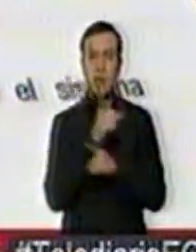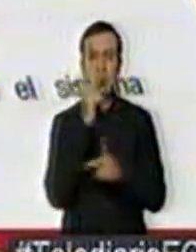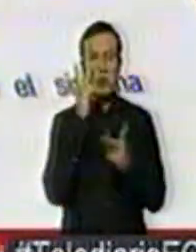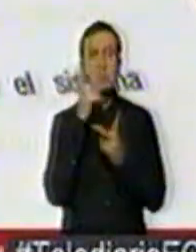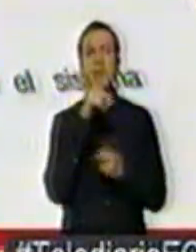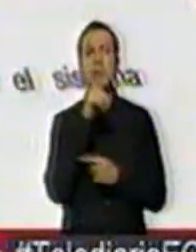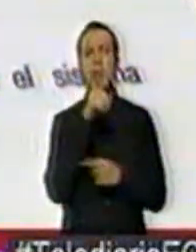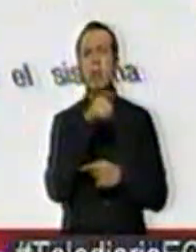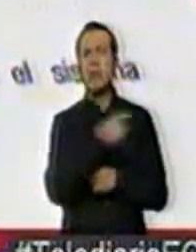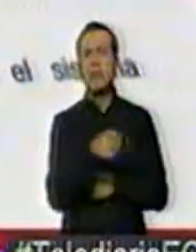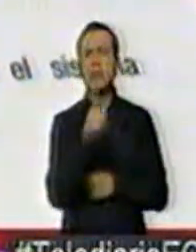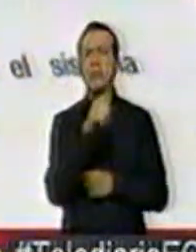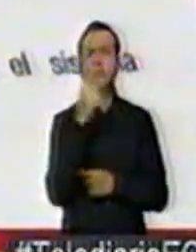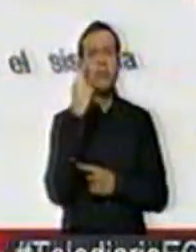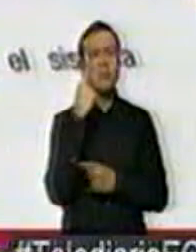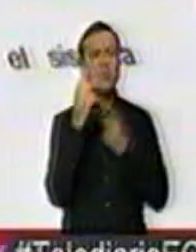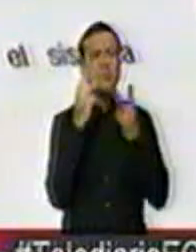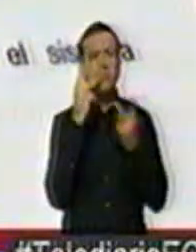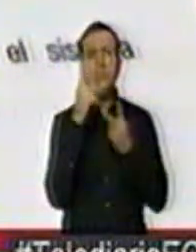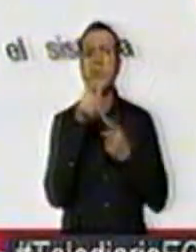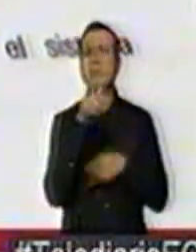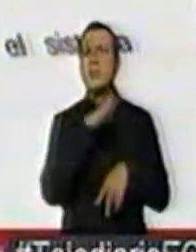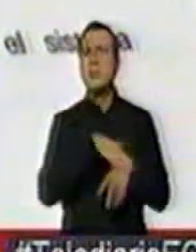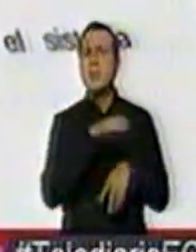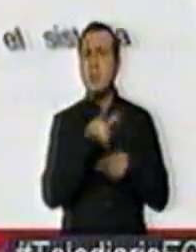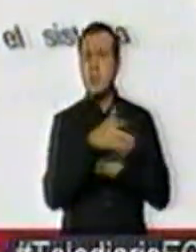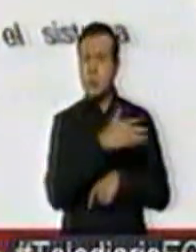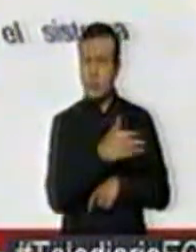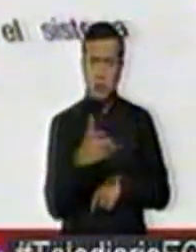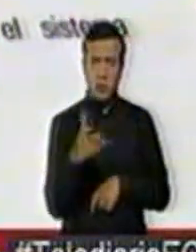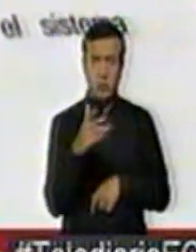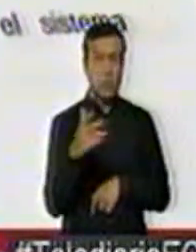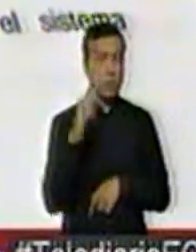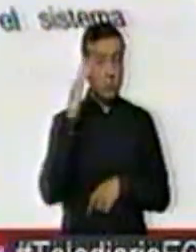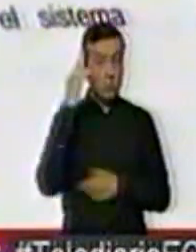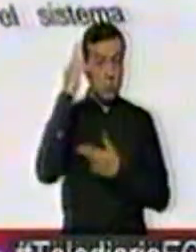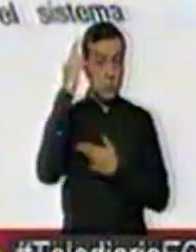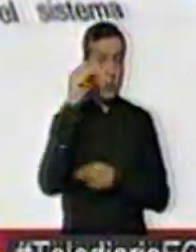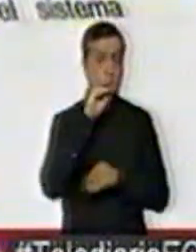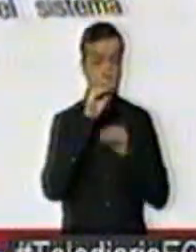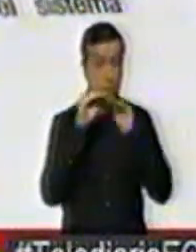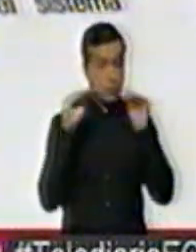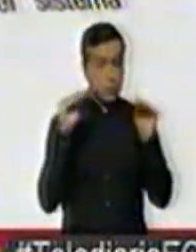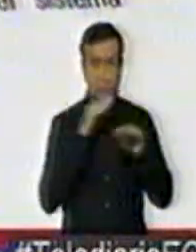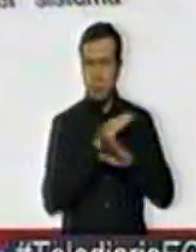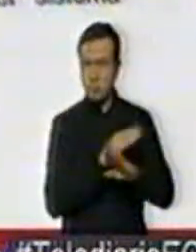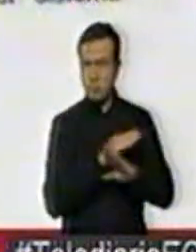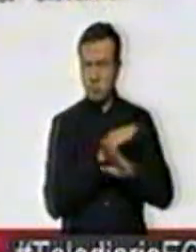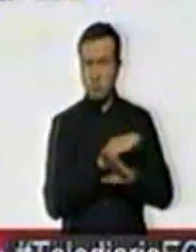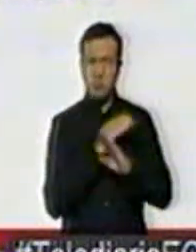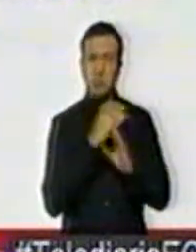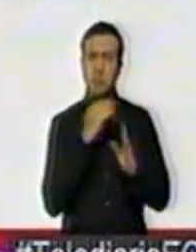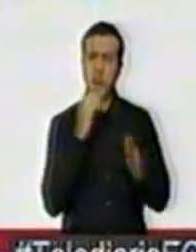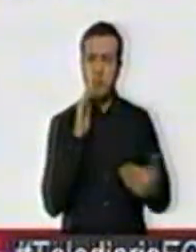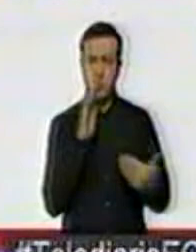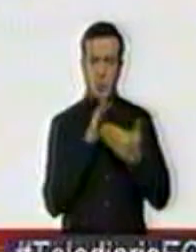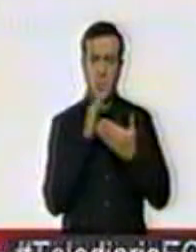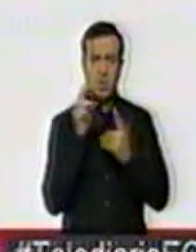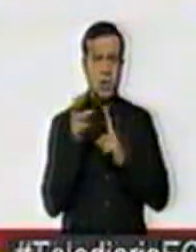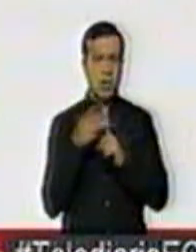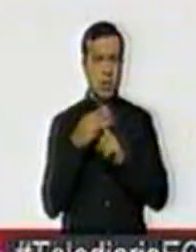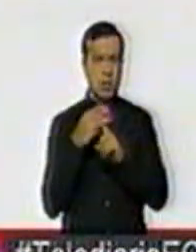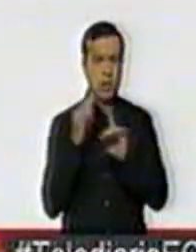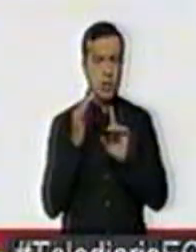esa cuenta a fin de detectar a los autores del delito las fuerzas armadas dice el comunicado rechazan este tipo de violaciones contra el sistema informático